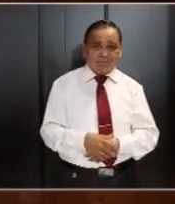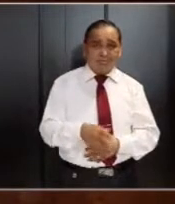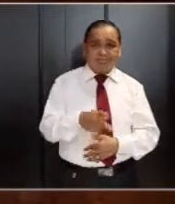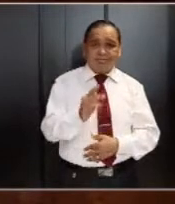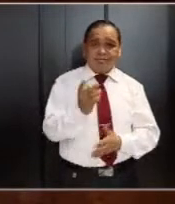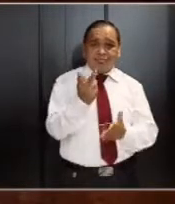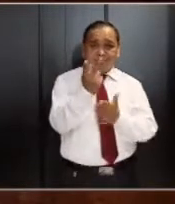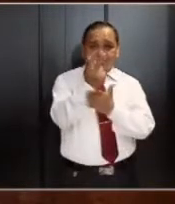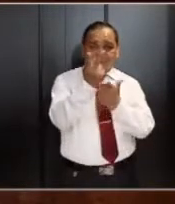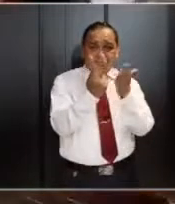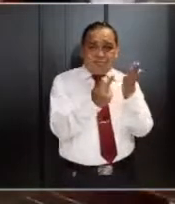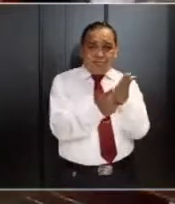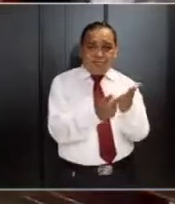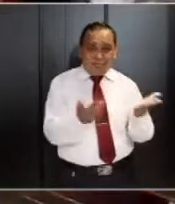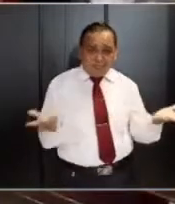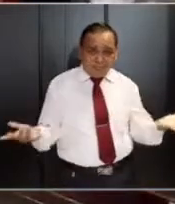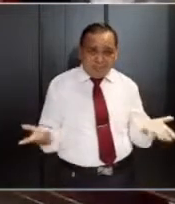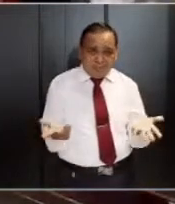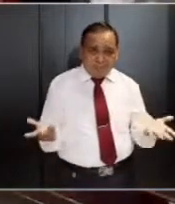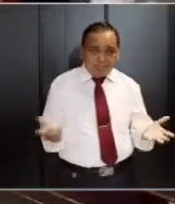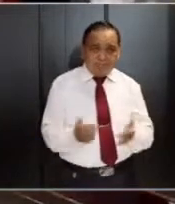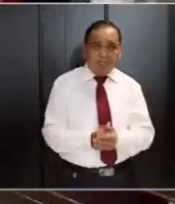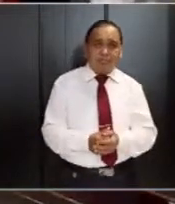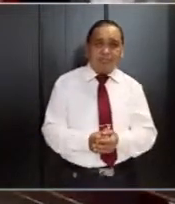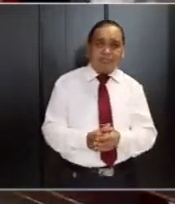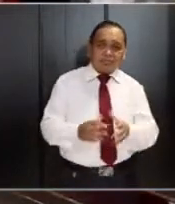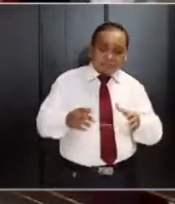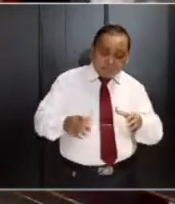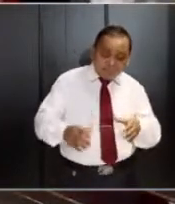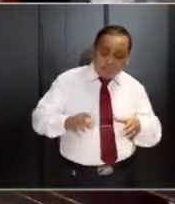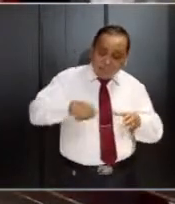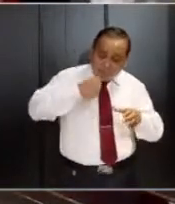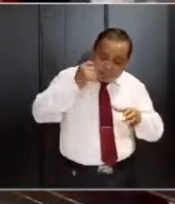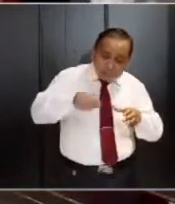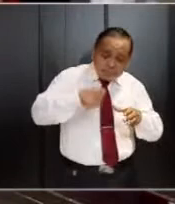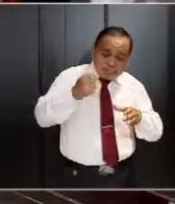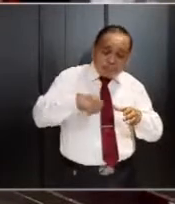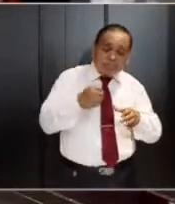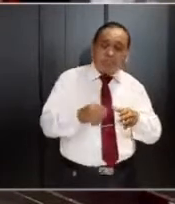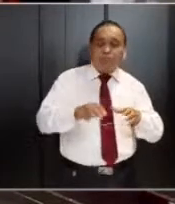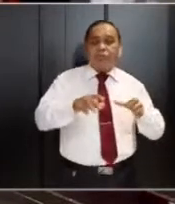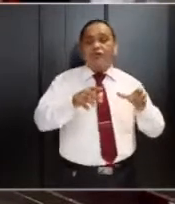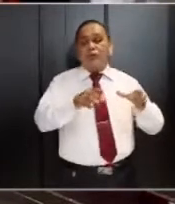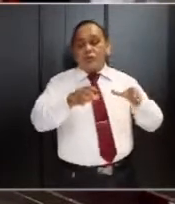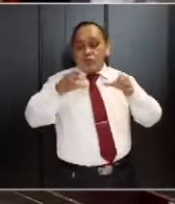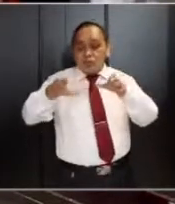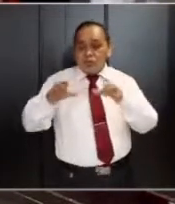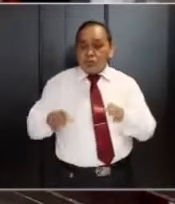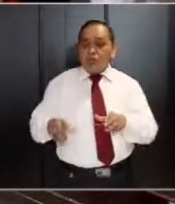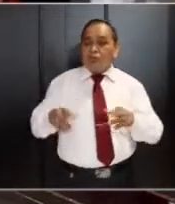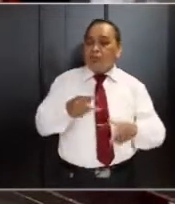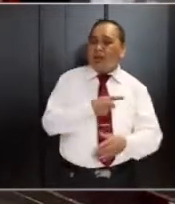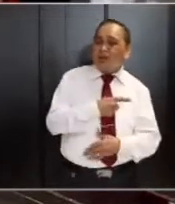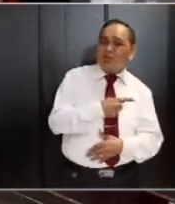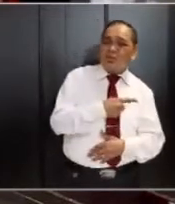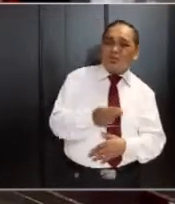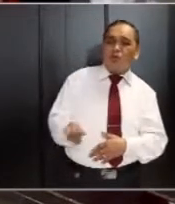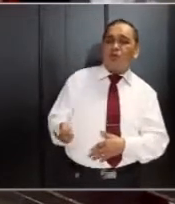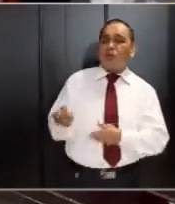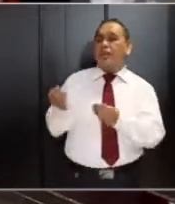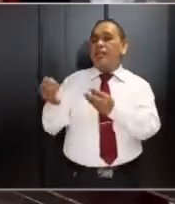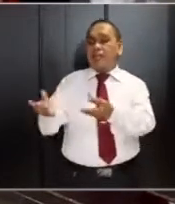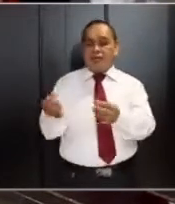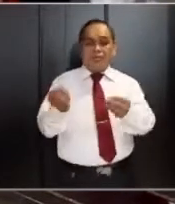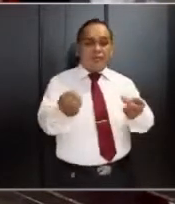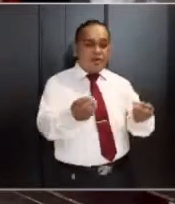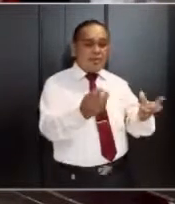andar programas de comedores comunitarios para atender las localidades más desprotegidas, se pudiera decir. Y lo